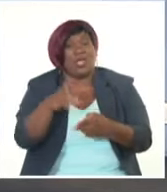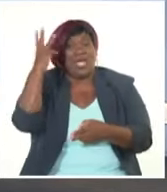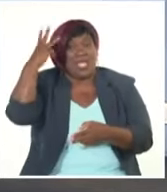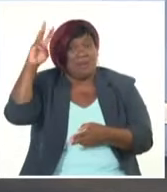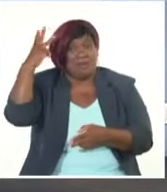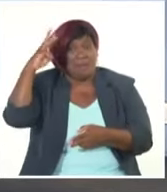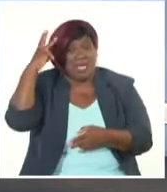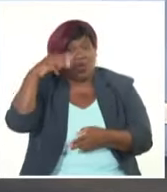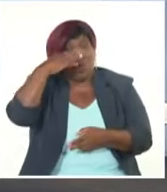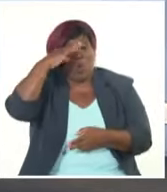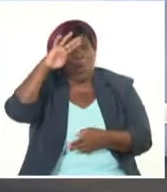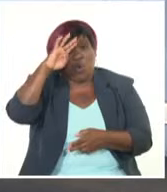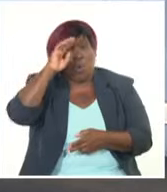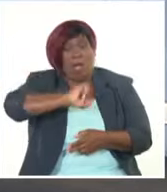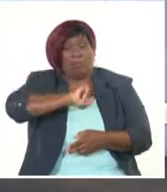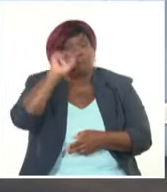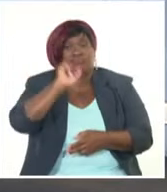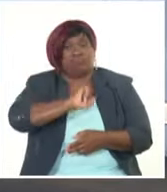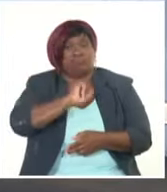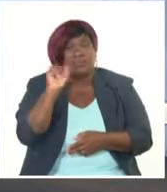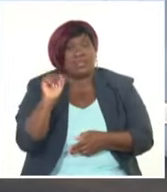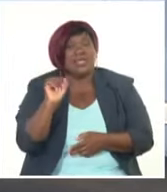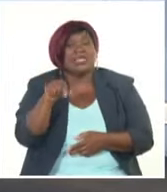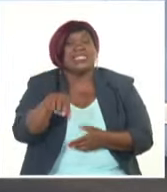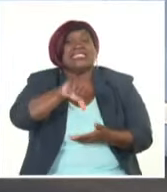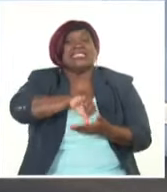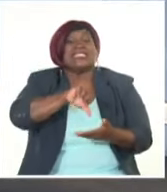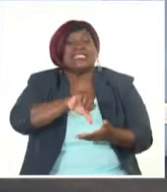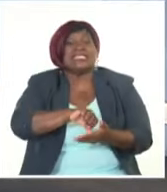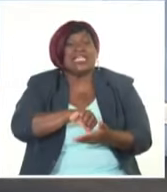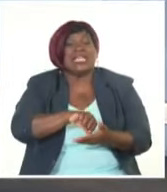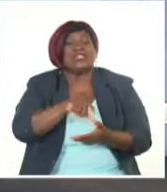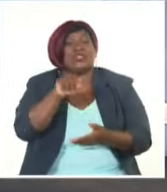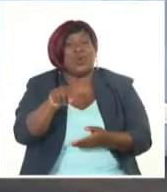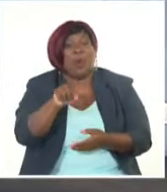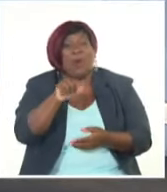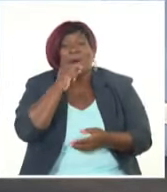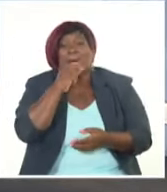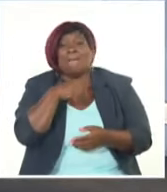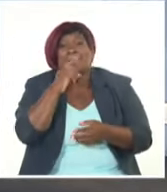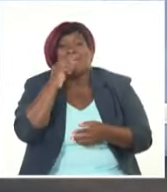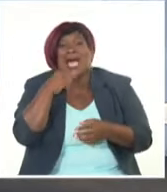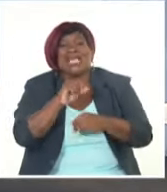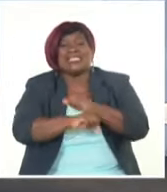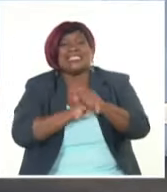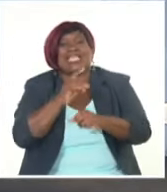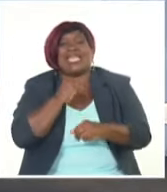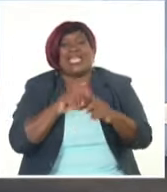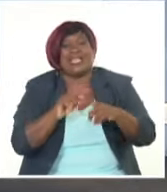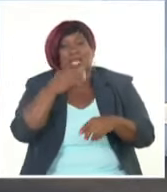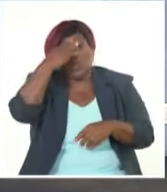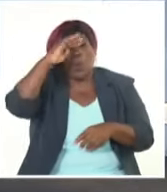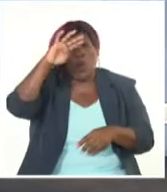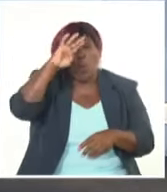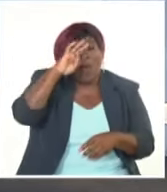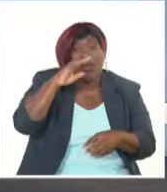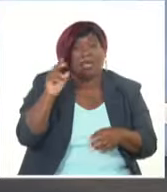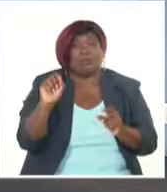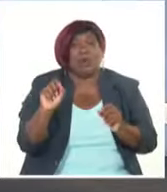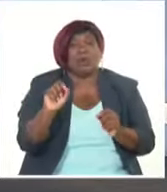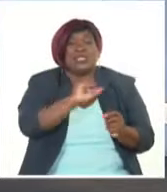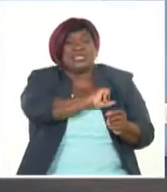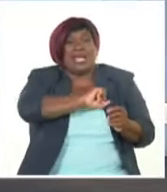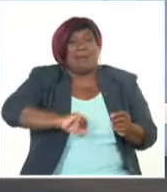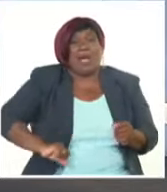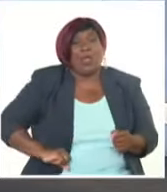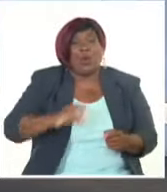Cuba buscará subir al podio, publica Hit Digital. Las cubanas jugarán en el grupo A con El Salvador, Costa Rica y Puerto Rico,